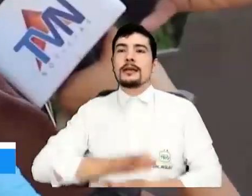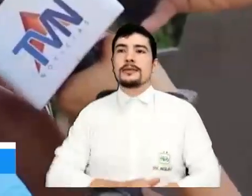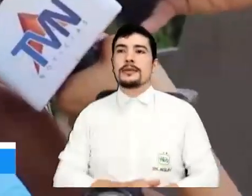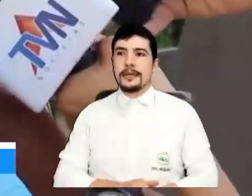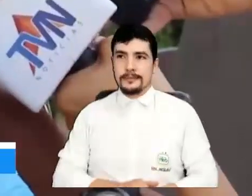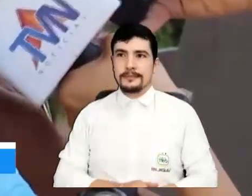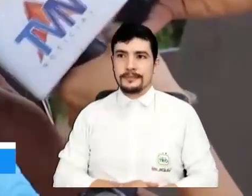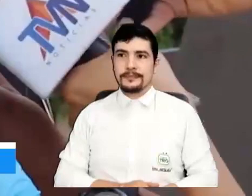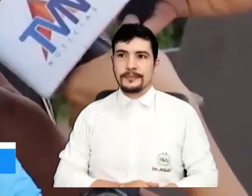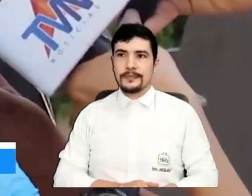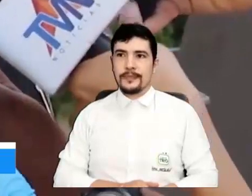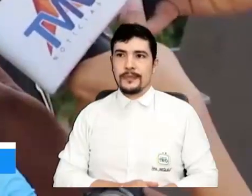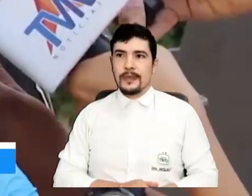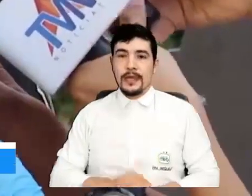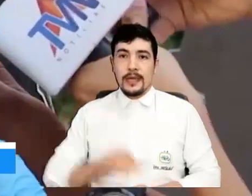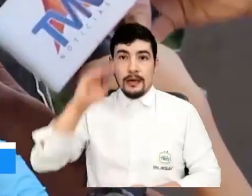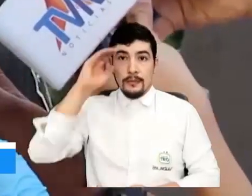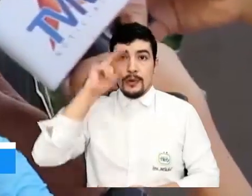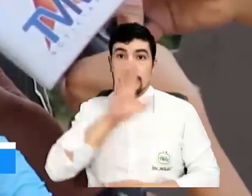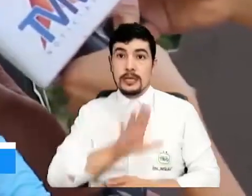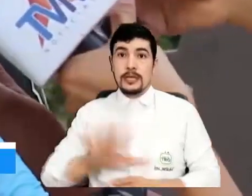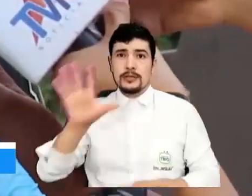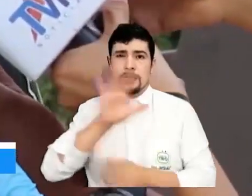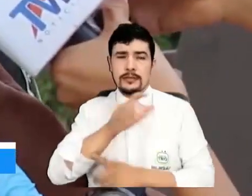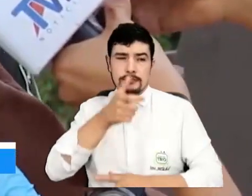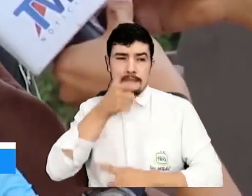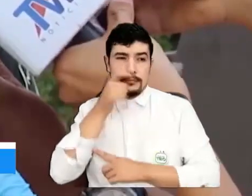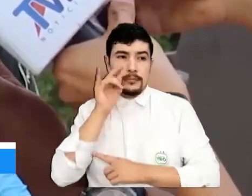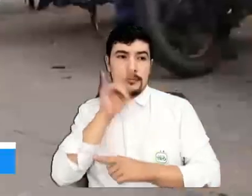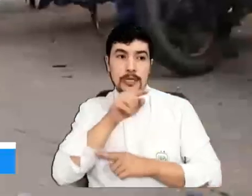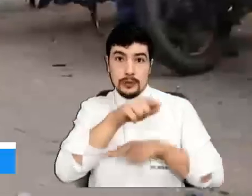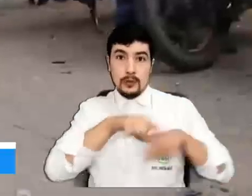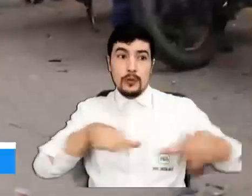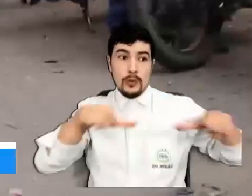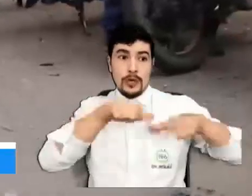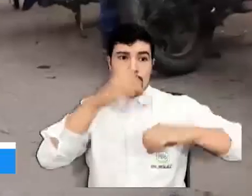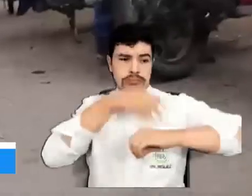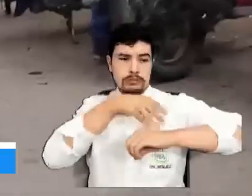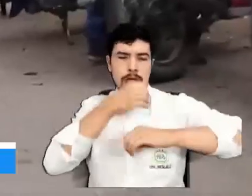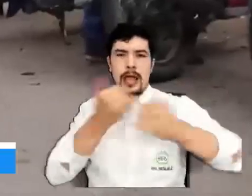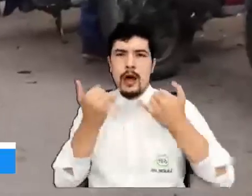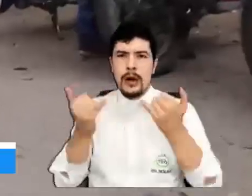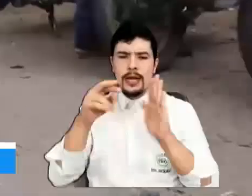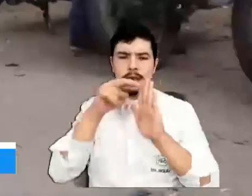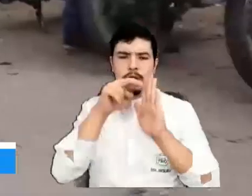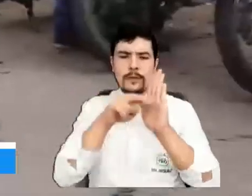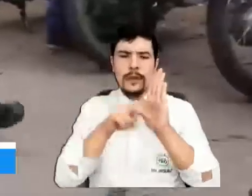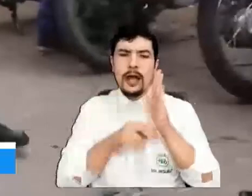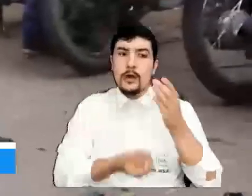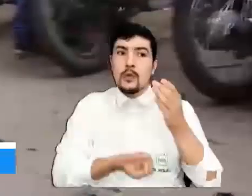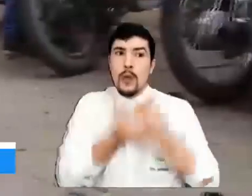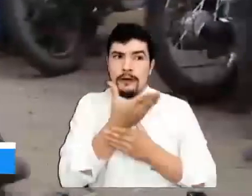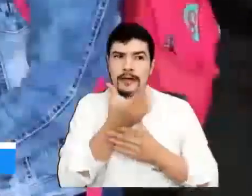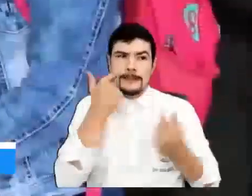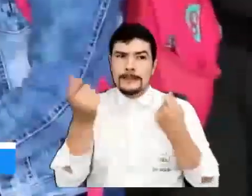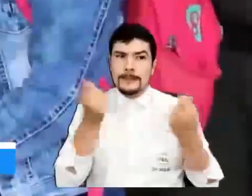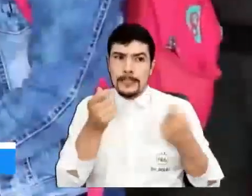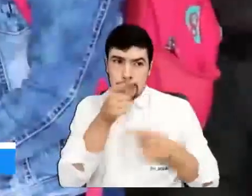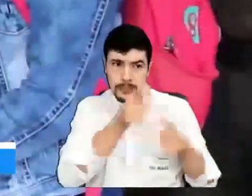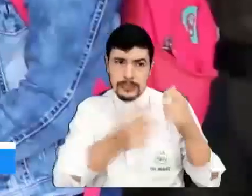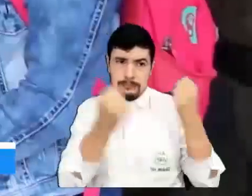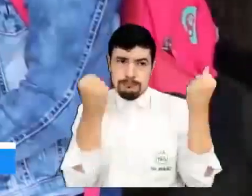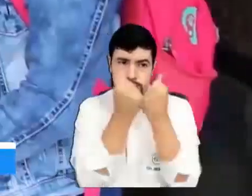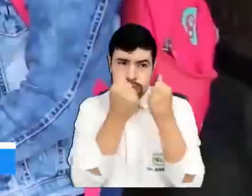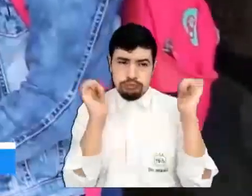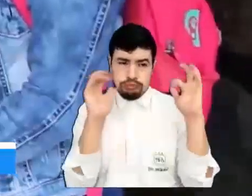Se intensifican los operativos, se tienen 6 policías más en el sector del mercado, ya que pues estamos viendo que en ese sector donde más está aglomerando la gente, más está